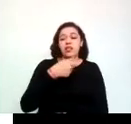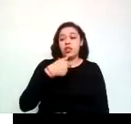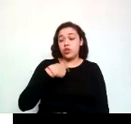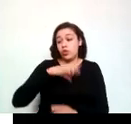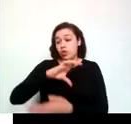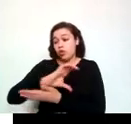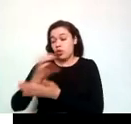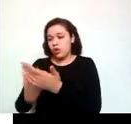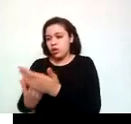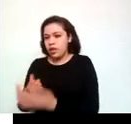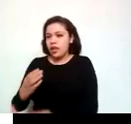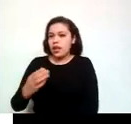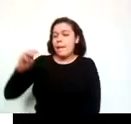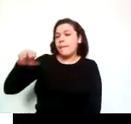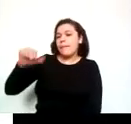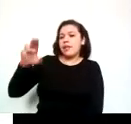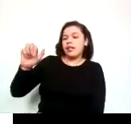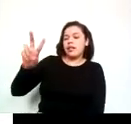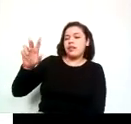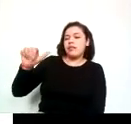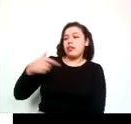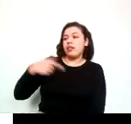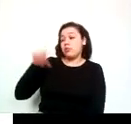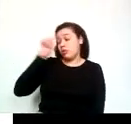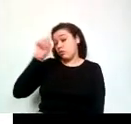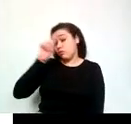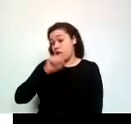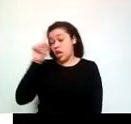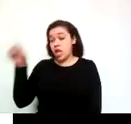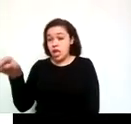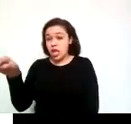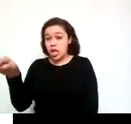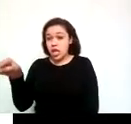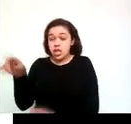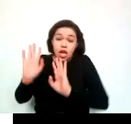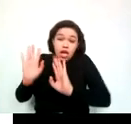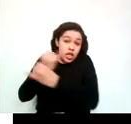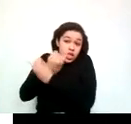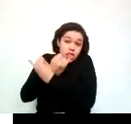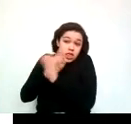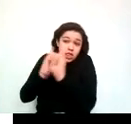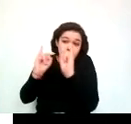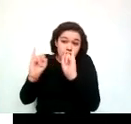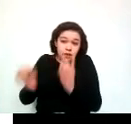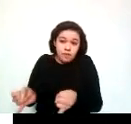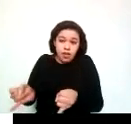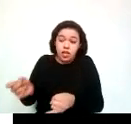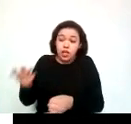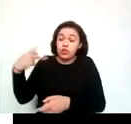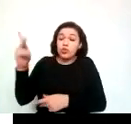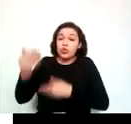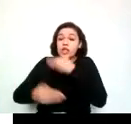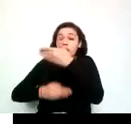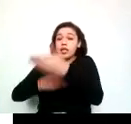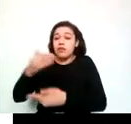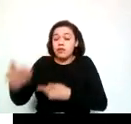Minerva Cano de la consultoría, ¿no? Ella es completamente independiente, presta sus servicios,